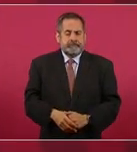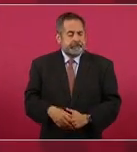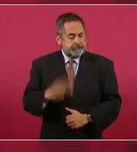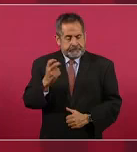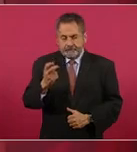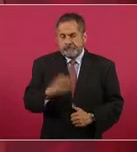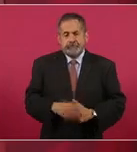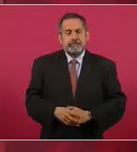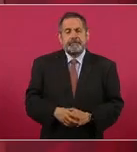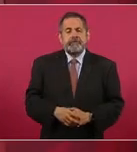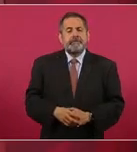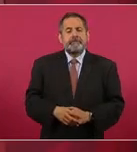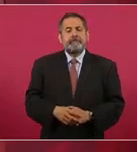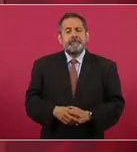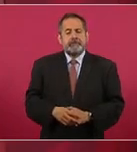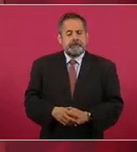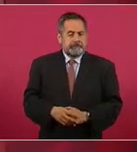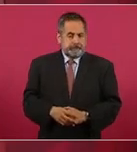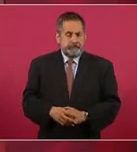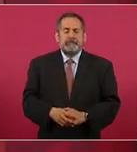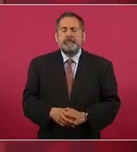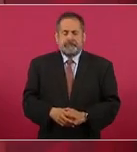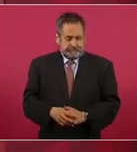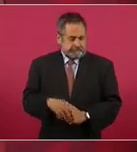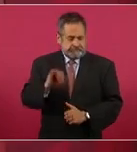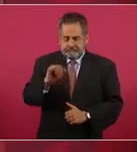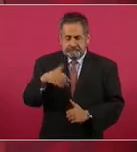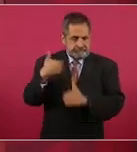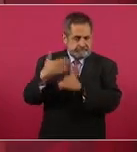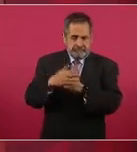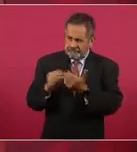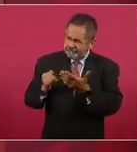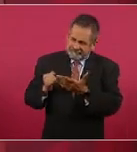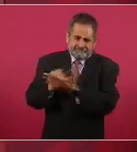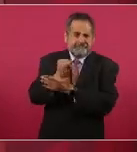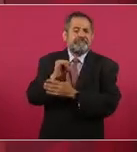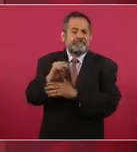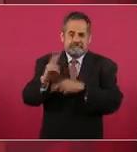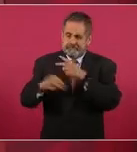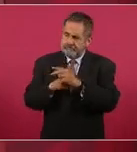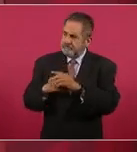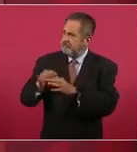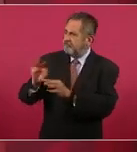Entonces, sí, vamos a terminar.